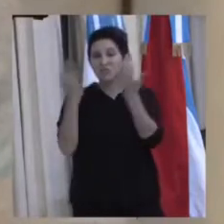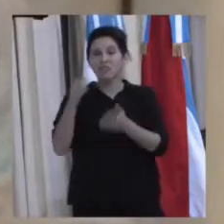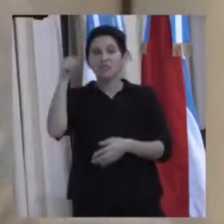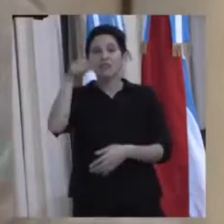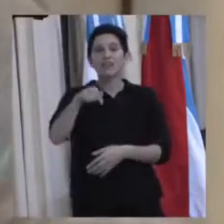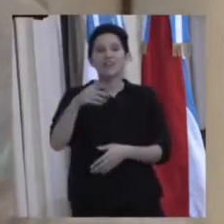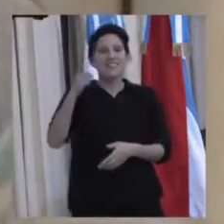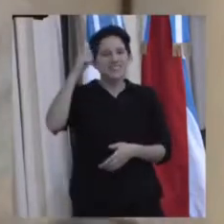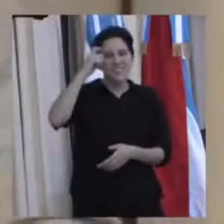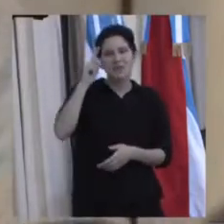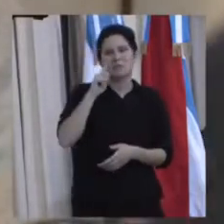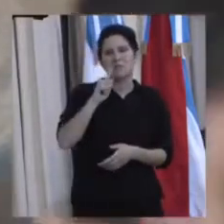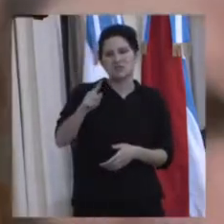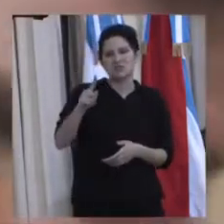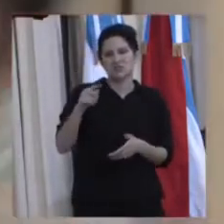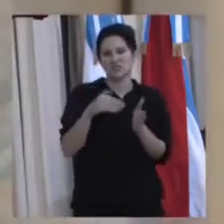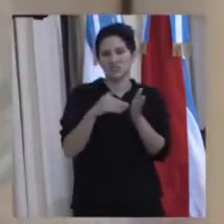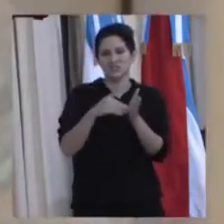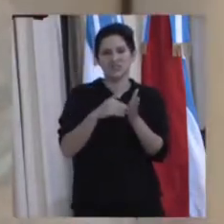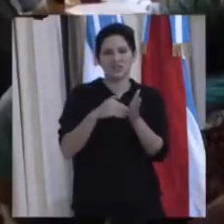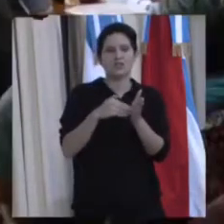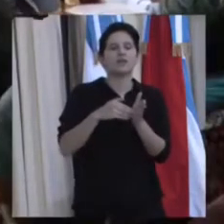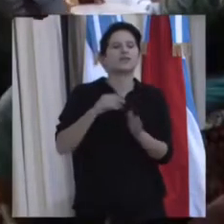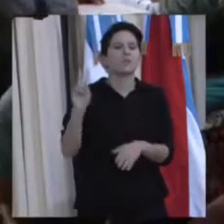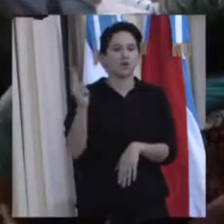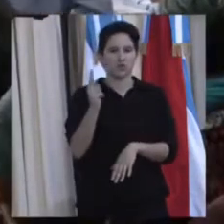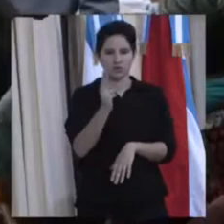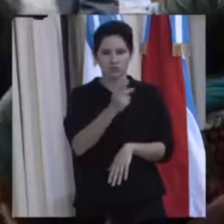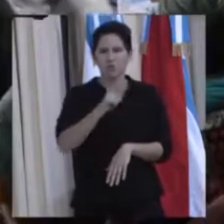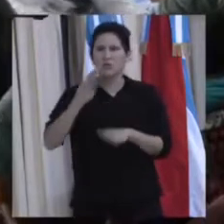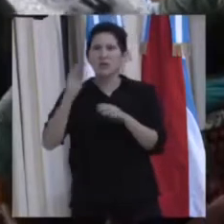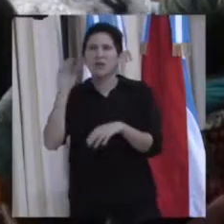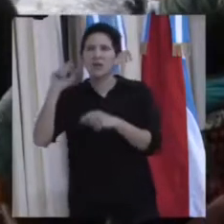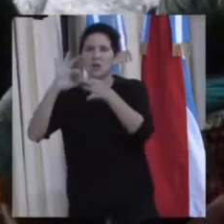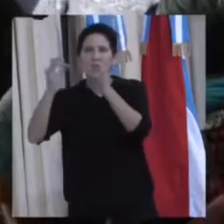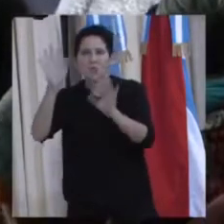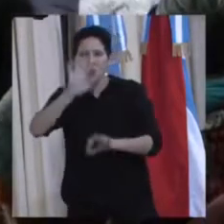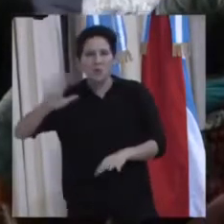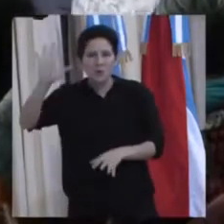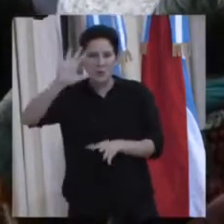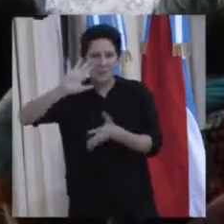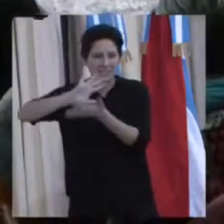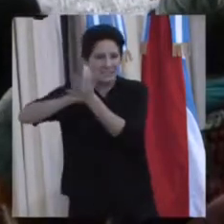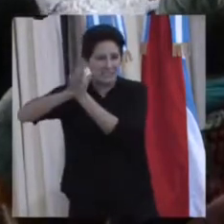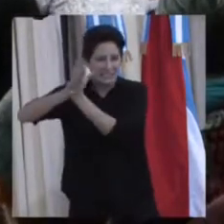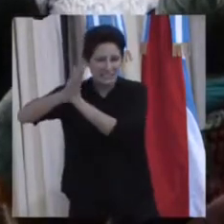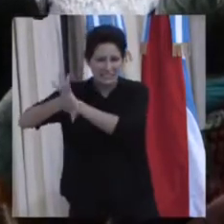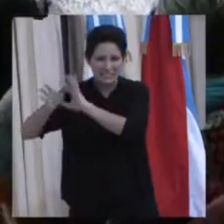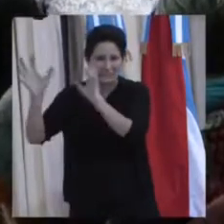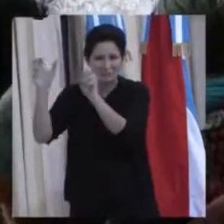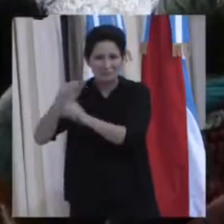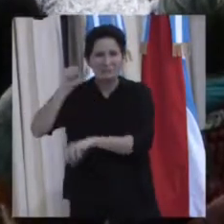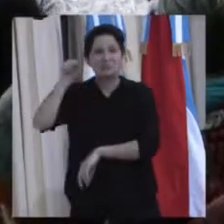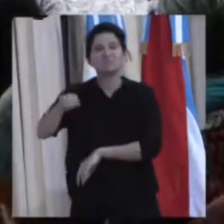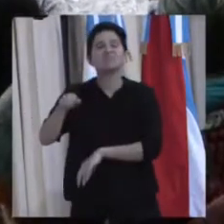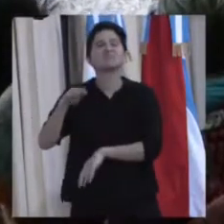que 10 millones de muertos, ¿no?, en una Europa absolutamente devastada, ¿no? El escritor